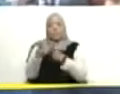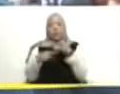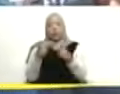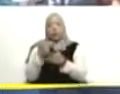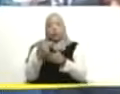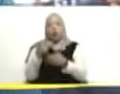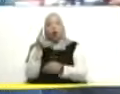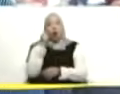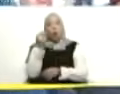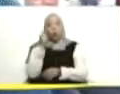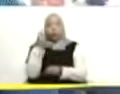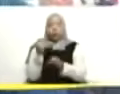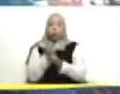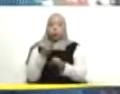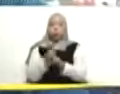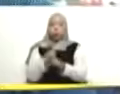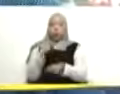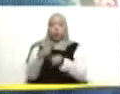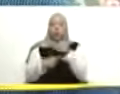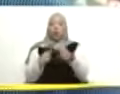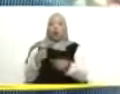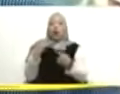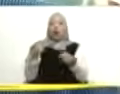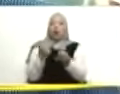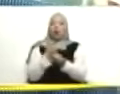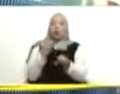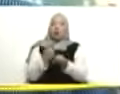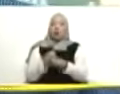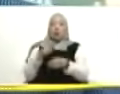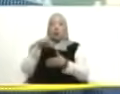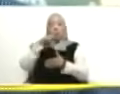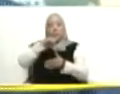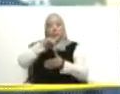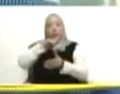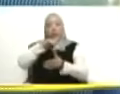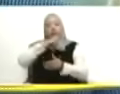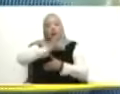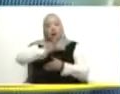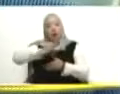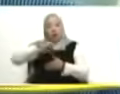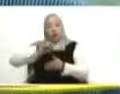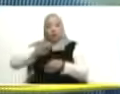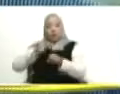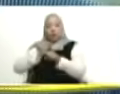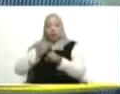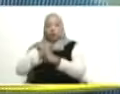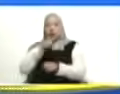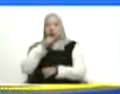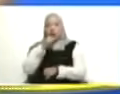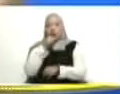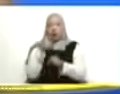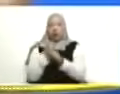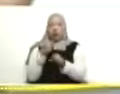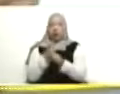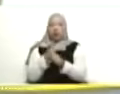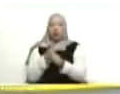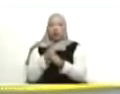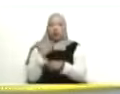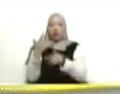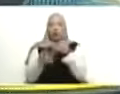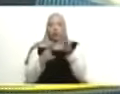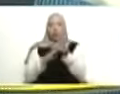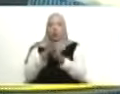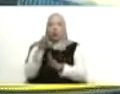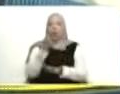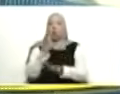la reserva de pinos más grande de América Latina y el Caribe, allá en Uberito. ¿Ah? Como va creciendo,